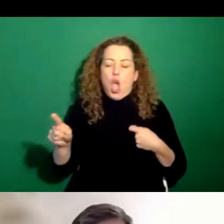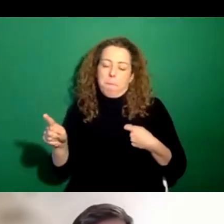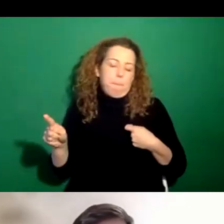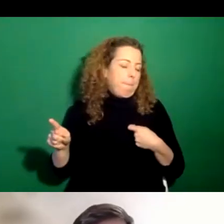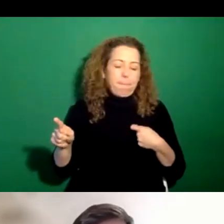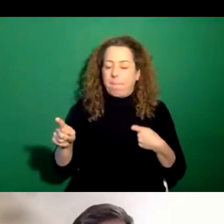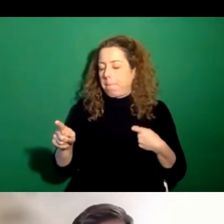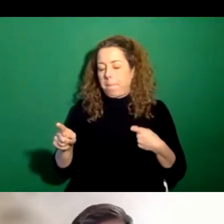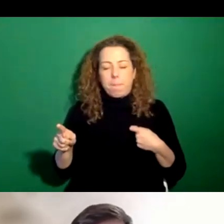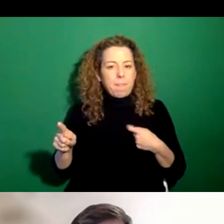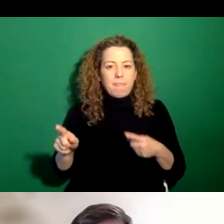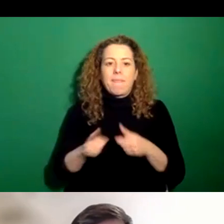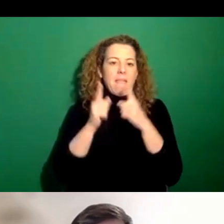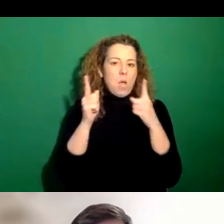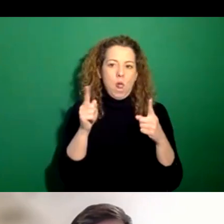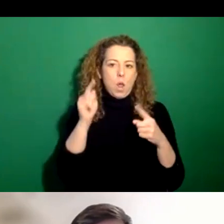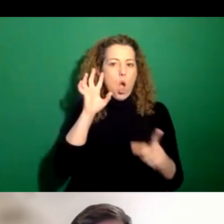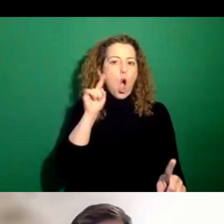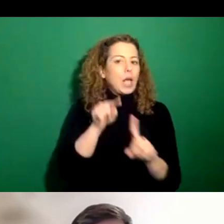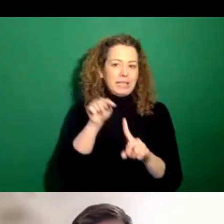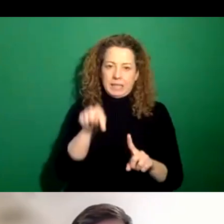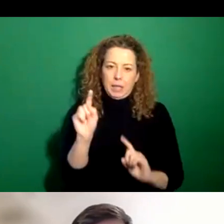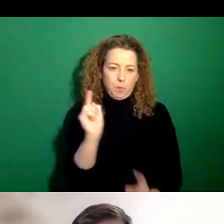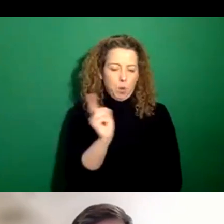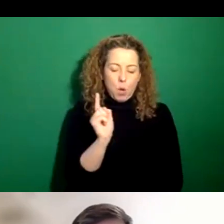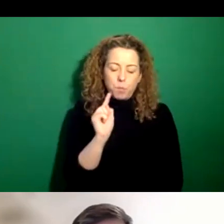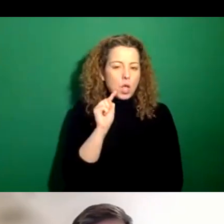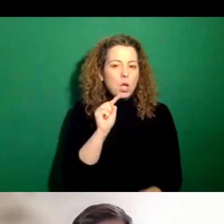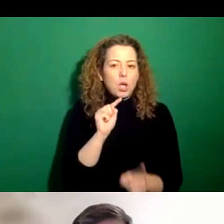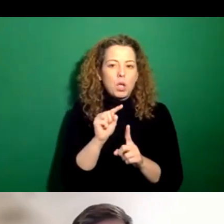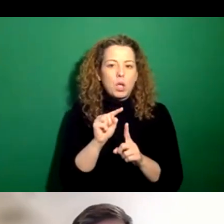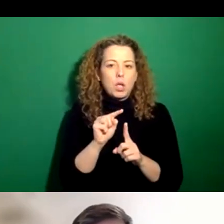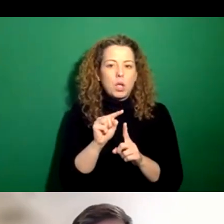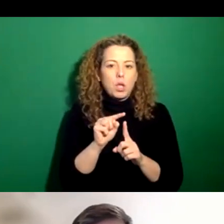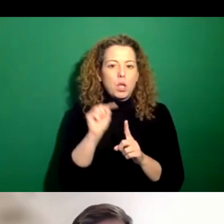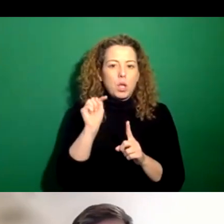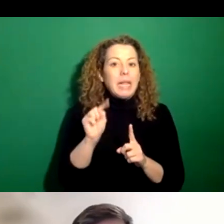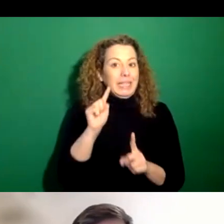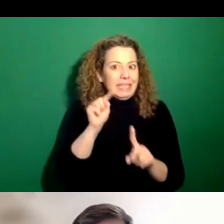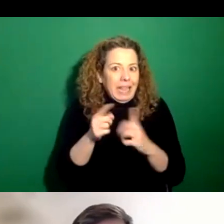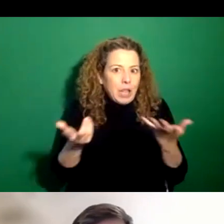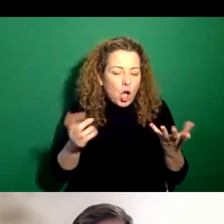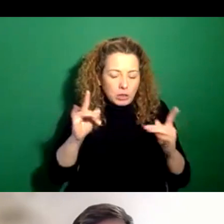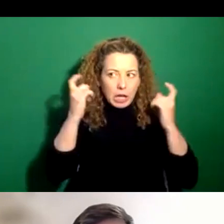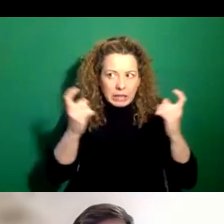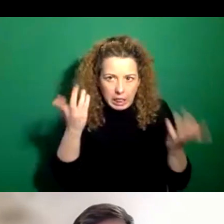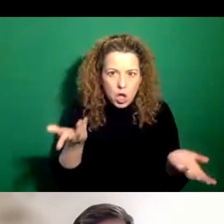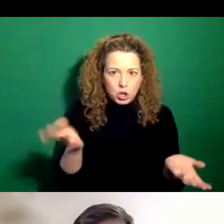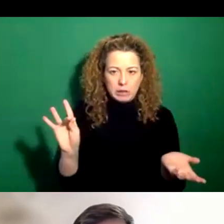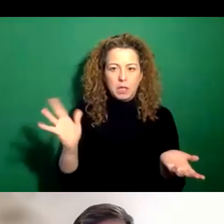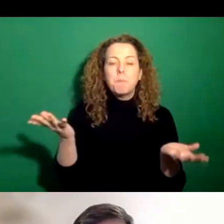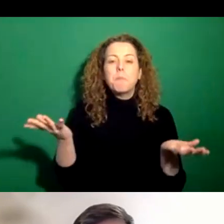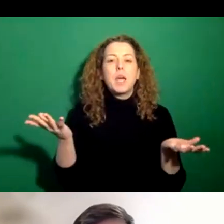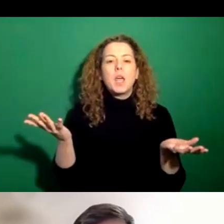contención o no. Sí. No creo que sea el objeto. Entendemos que es la intencionalidad, como explicaba Néstor, ¿no?